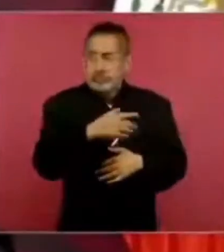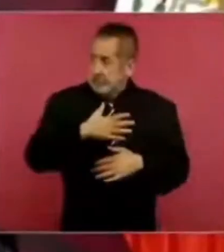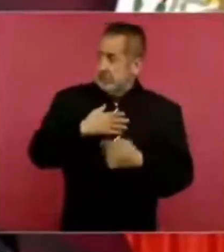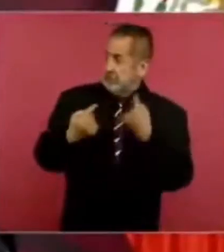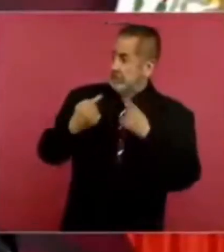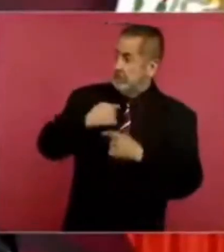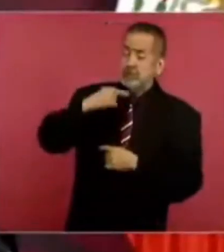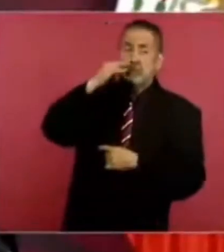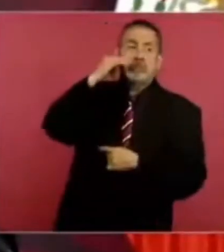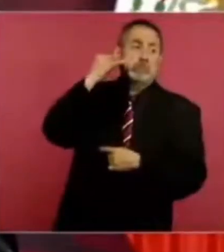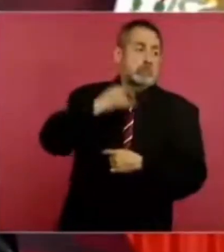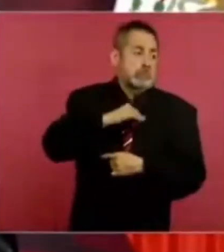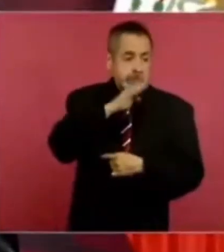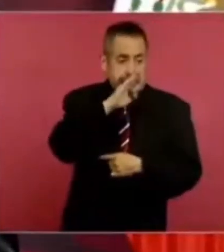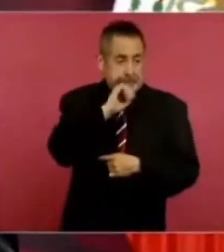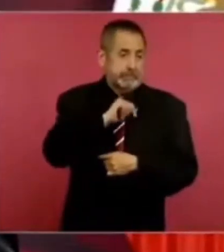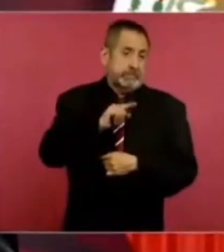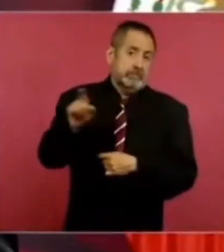ofendidos.